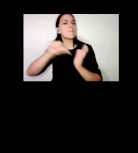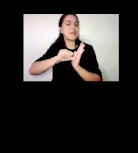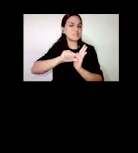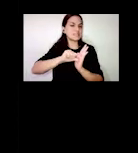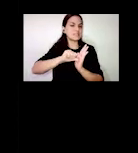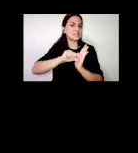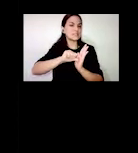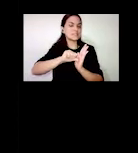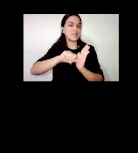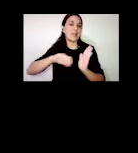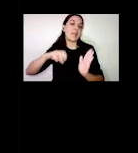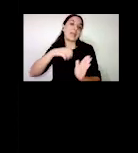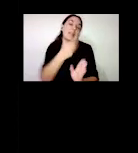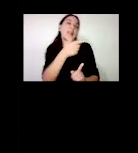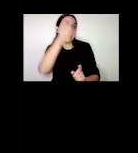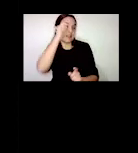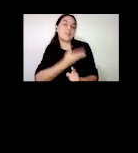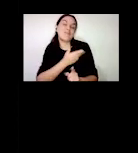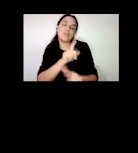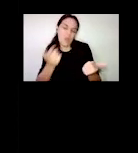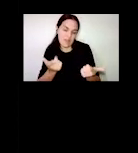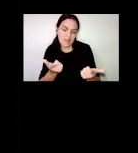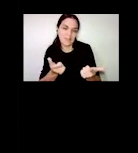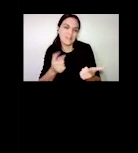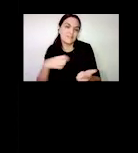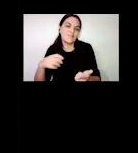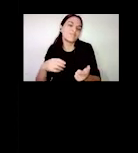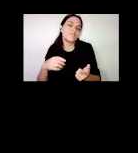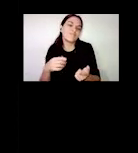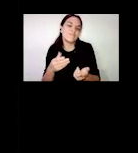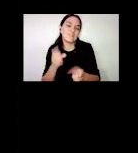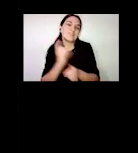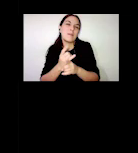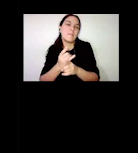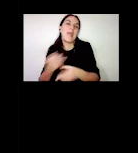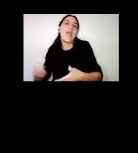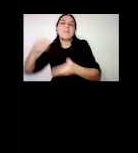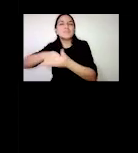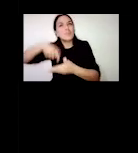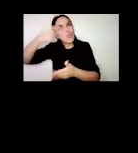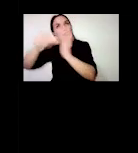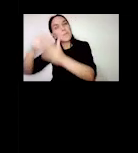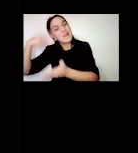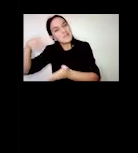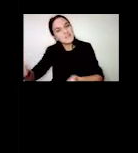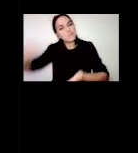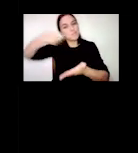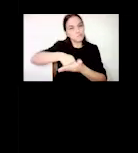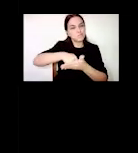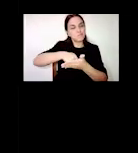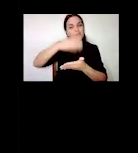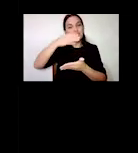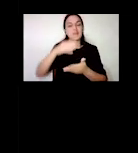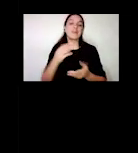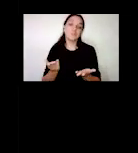estos ETF no lo son, ¿sí? Por lo general son casi todas inversiones extranjeras, terminan siendo inversiones,